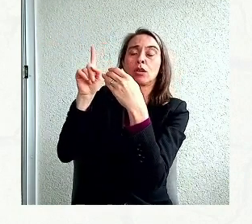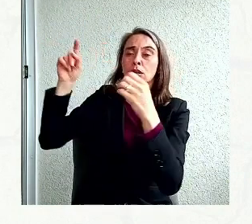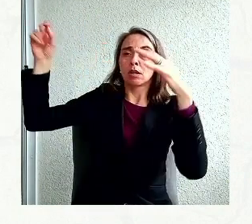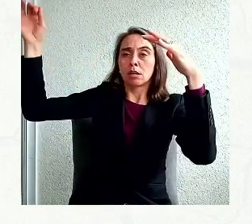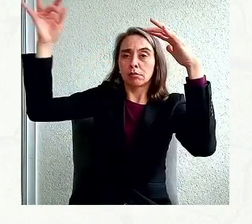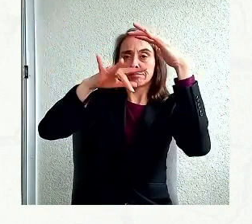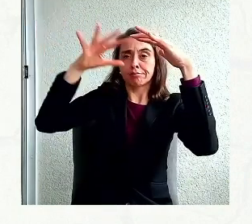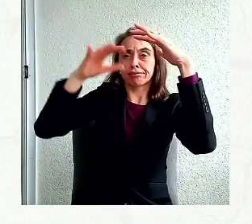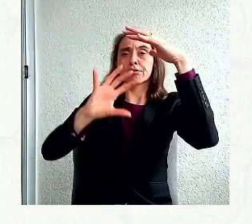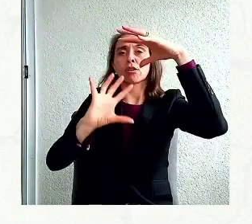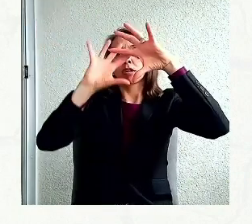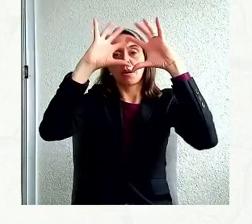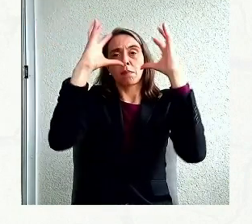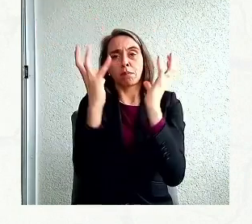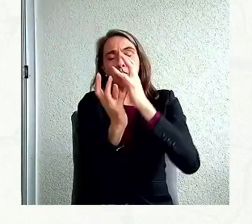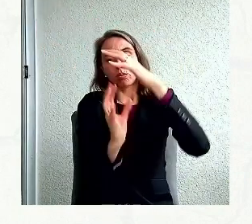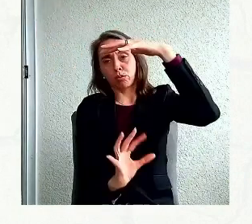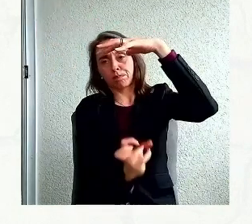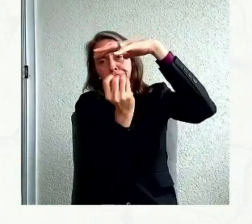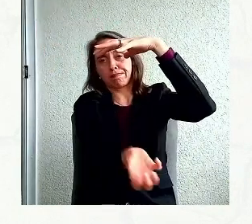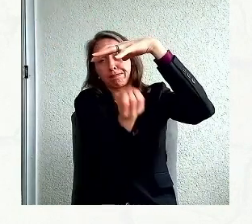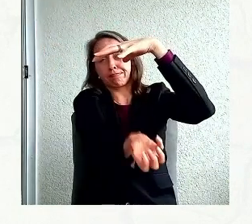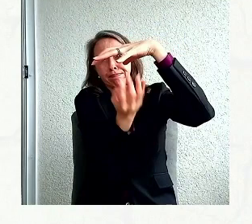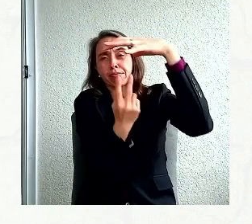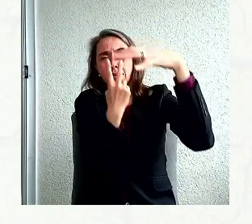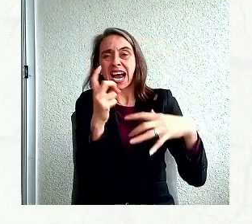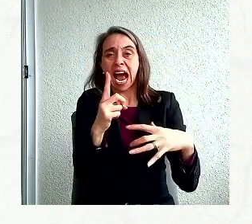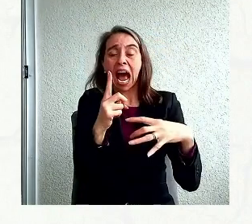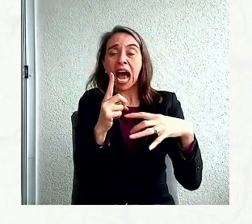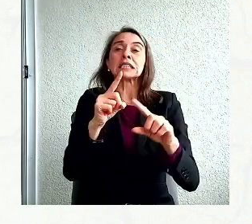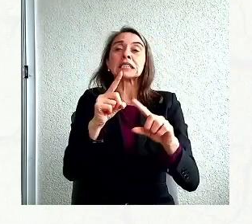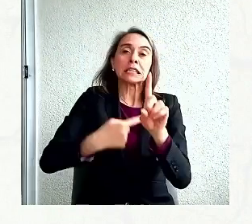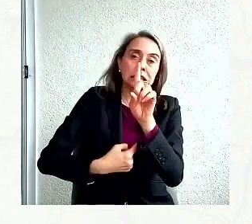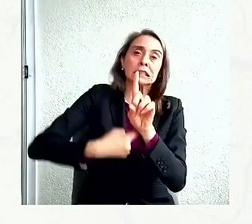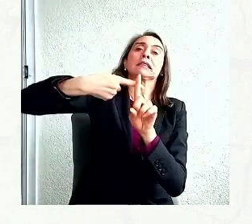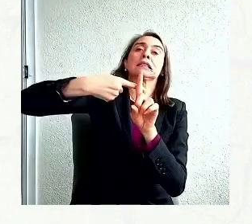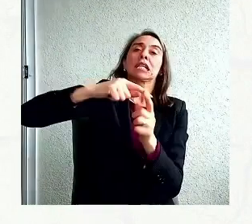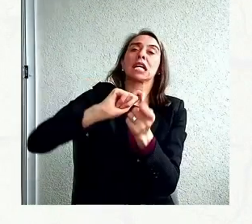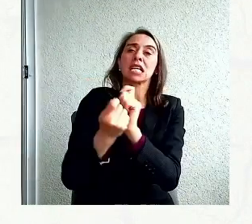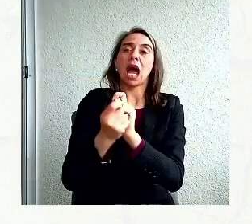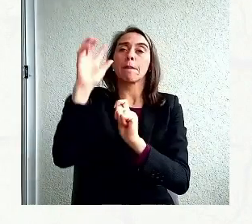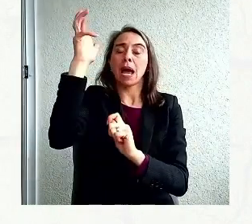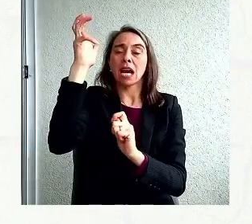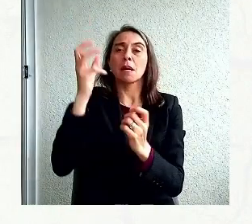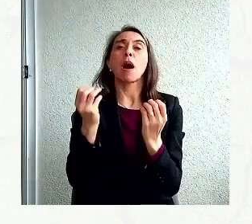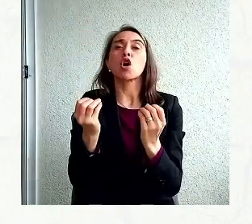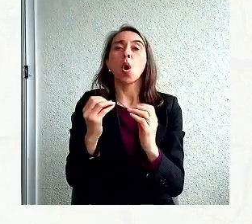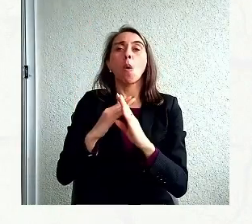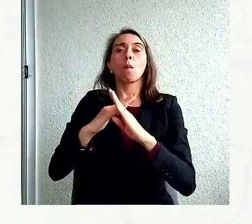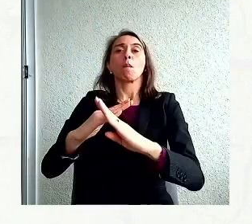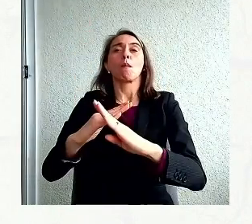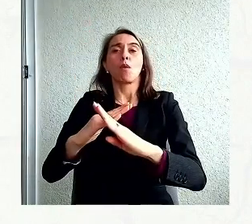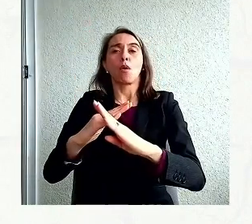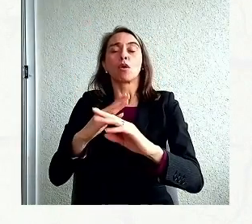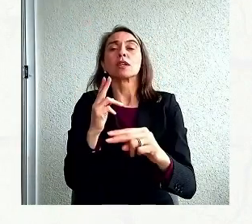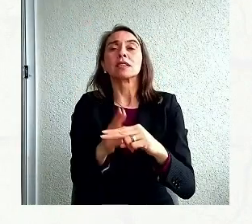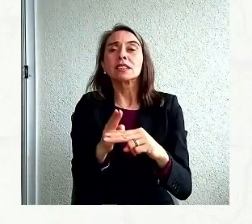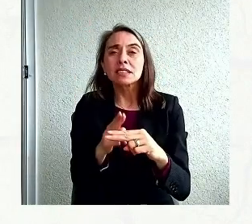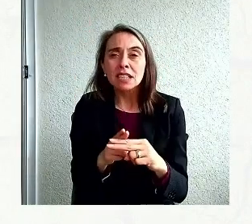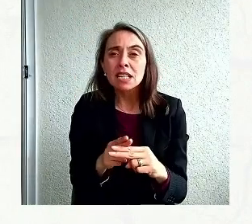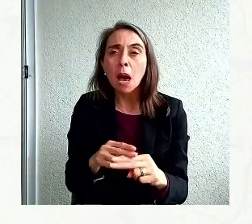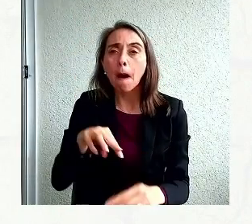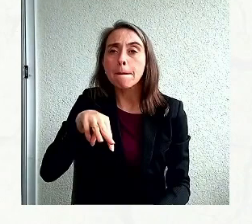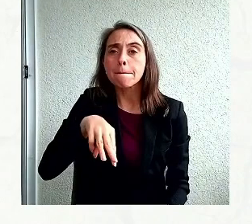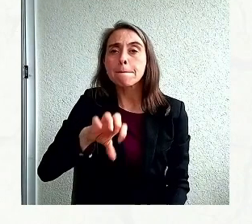de cambio climático a la atmósfera? Esto es como denominamos negawatts